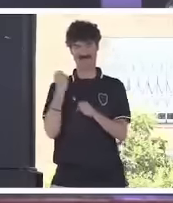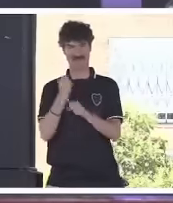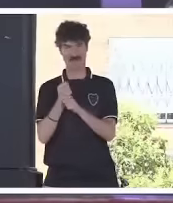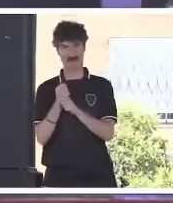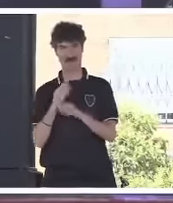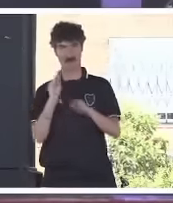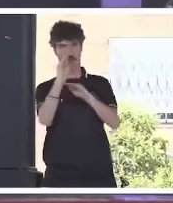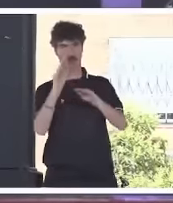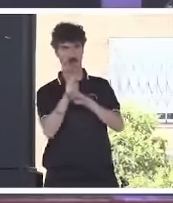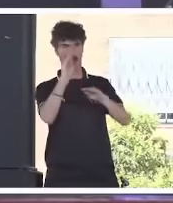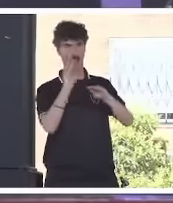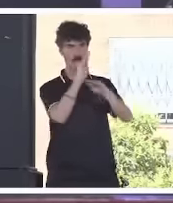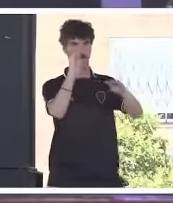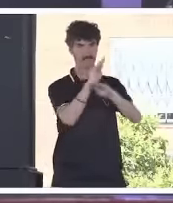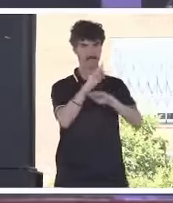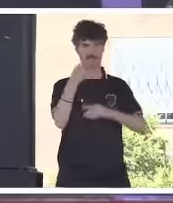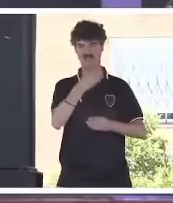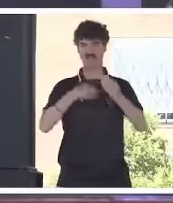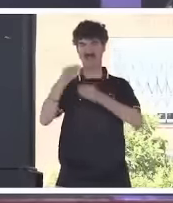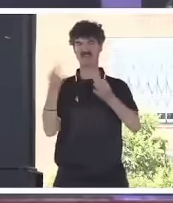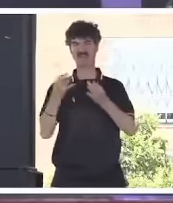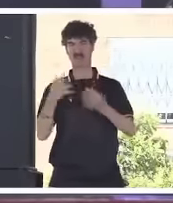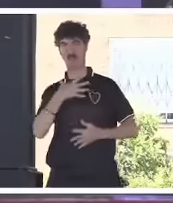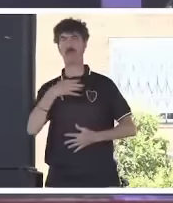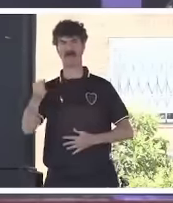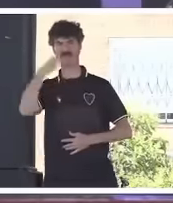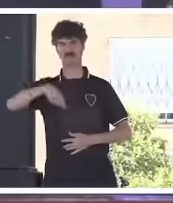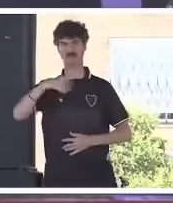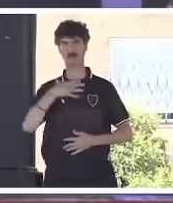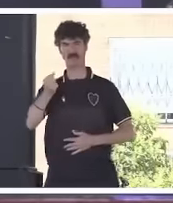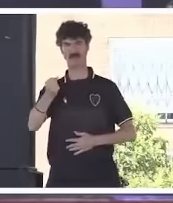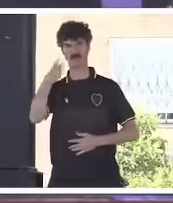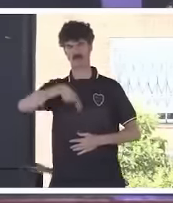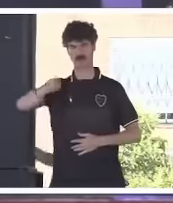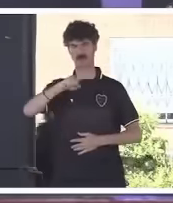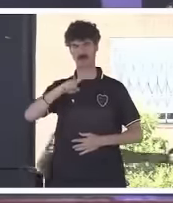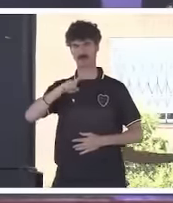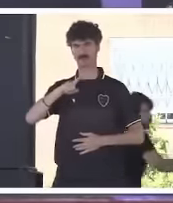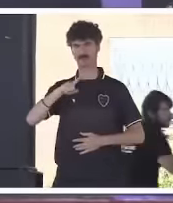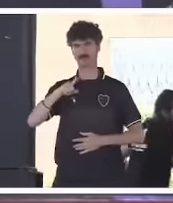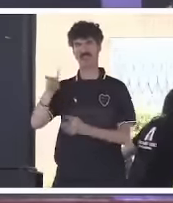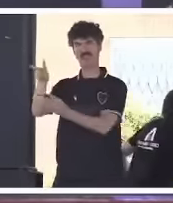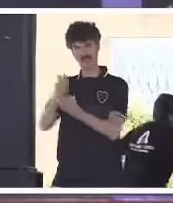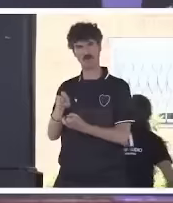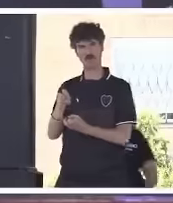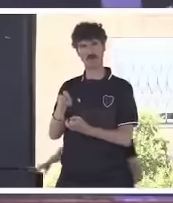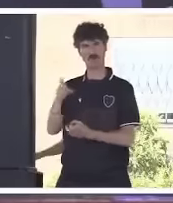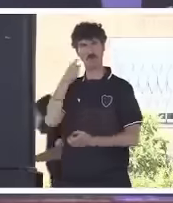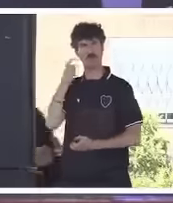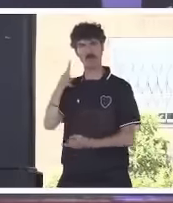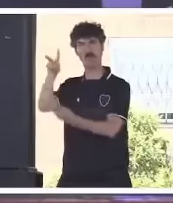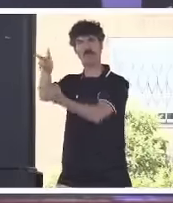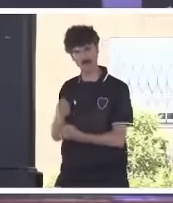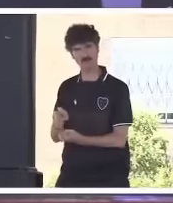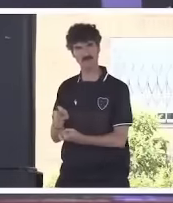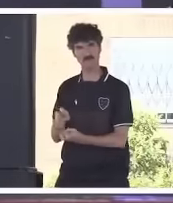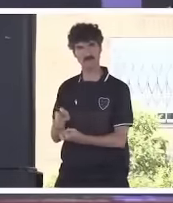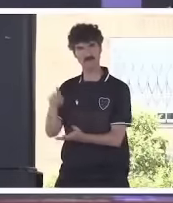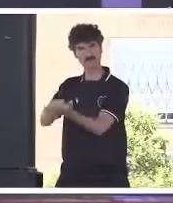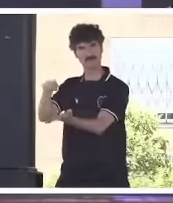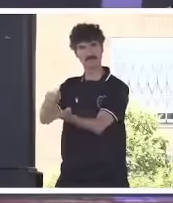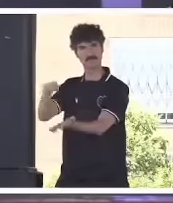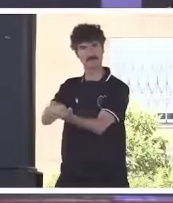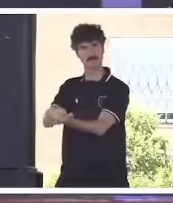de este país, lo que tenemos que hacer es ser valientes y ponerle un impuesto ejemplar a la banca. Que la mitad de